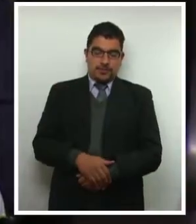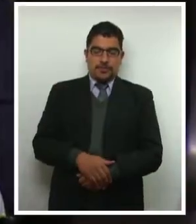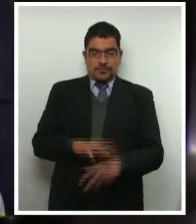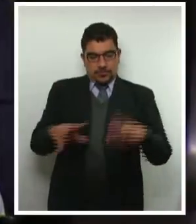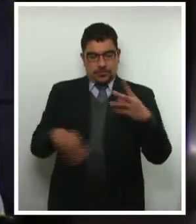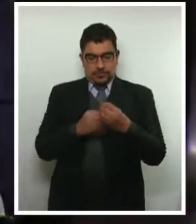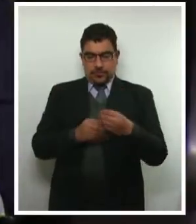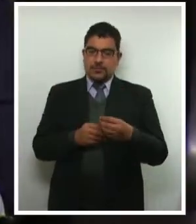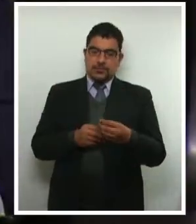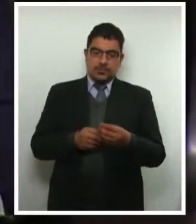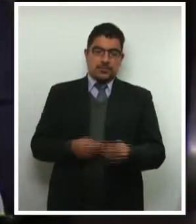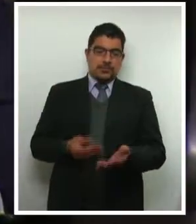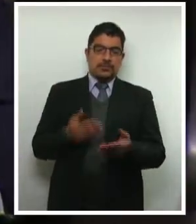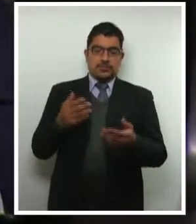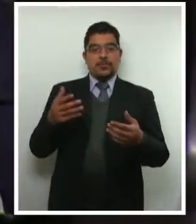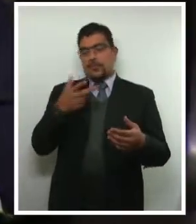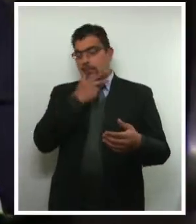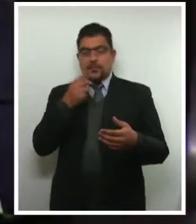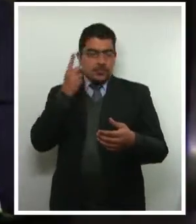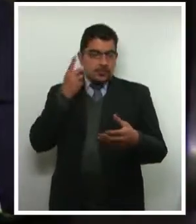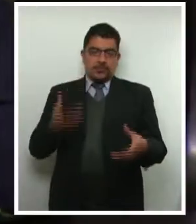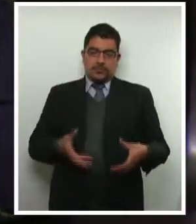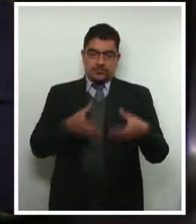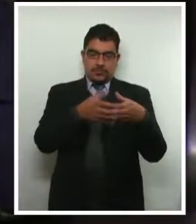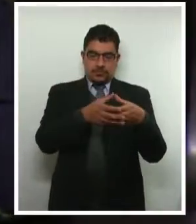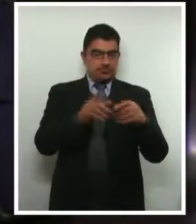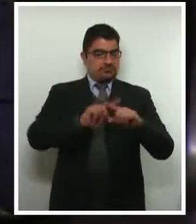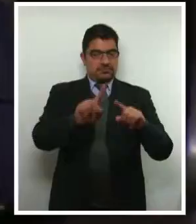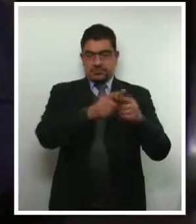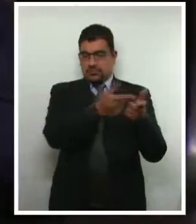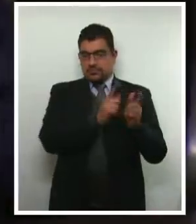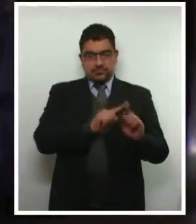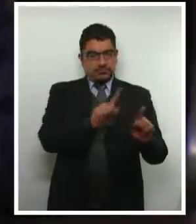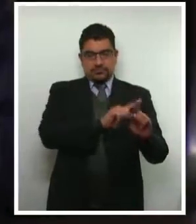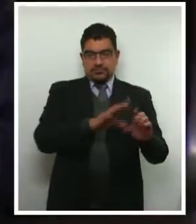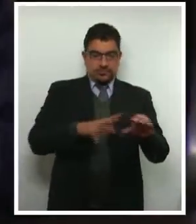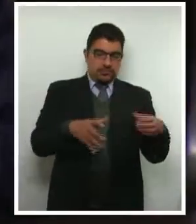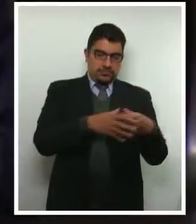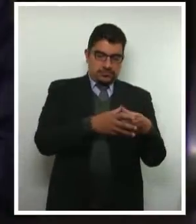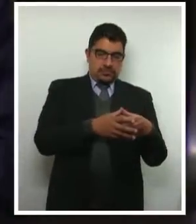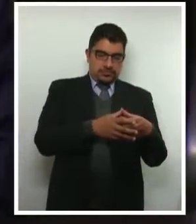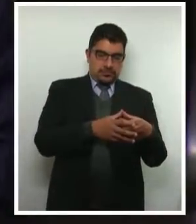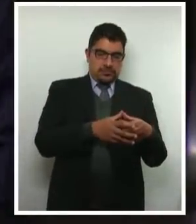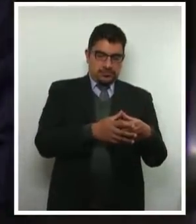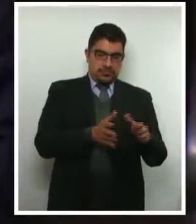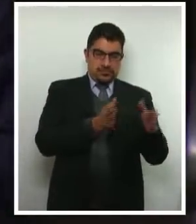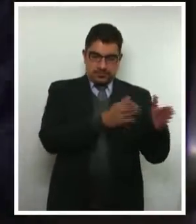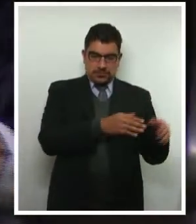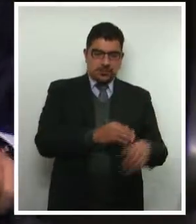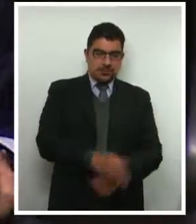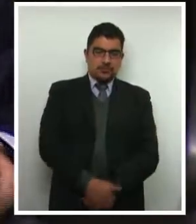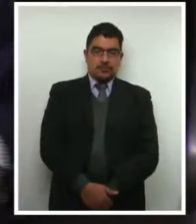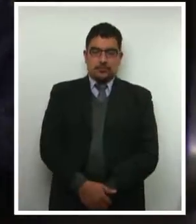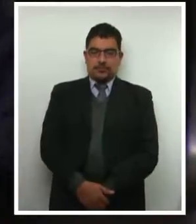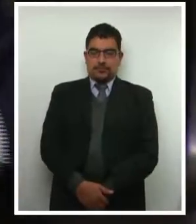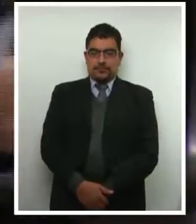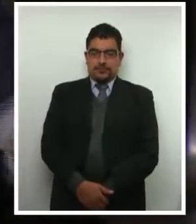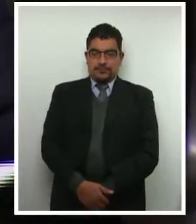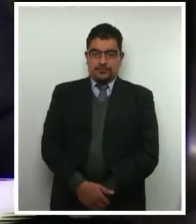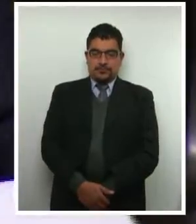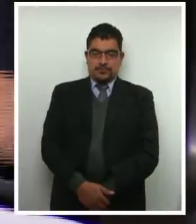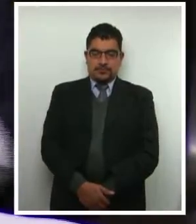por legisladoras y legisladores de distintos grupos parlamentarios.